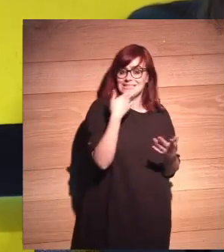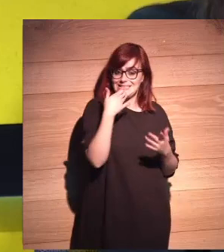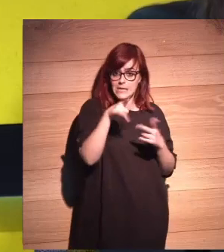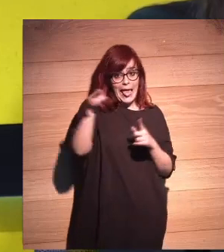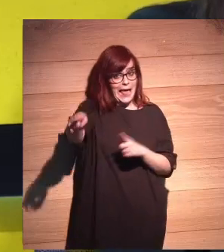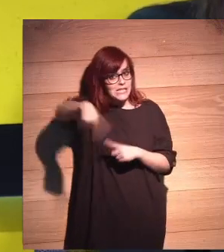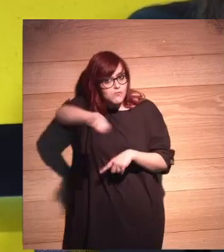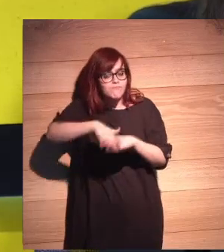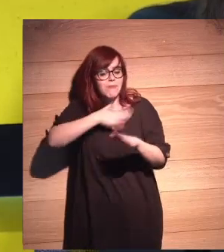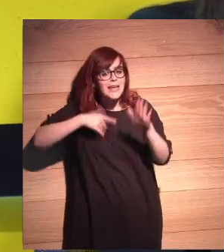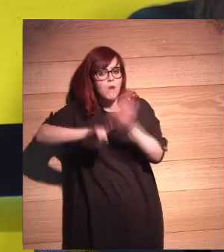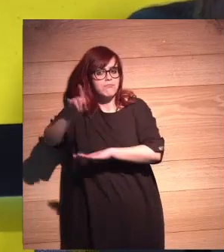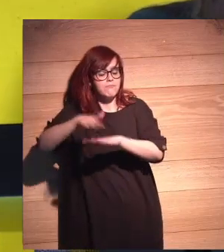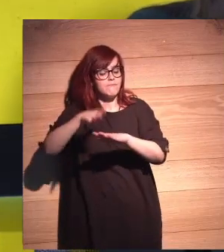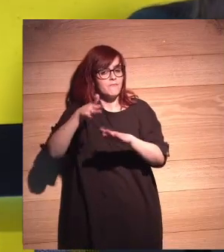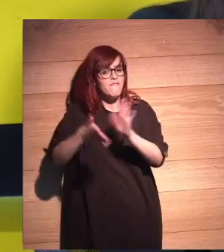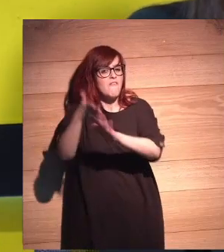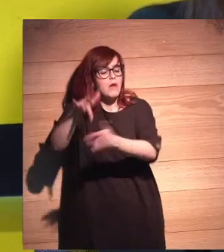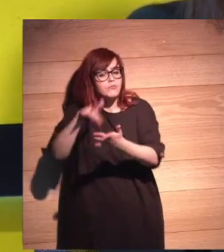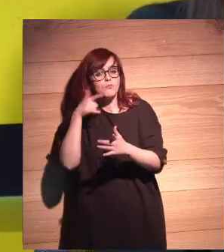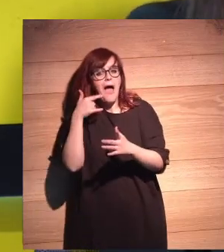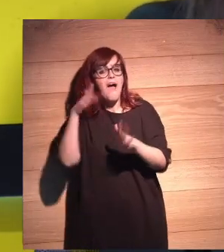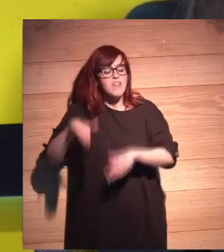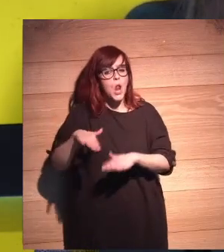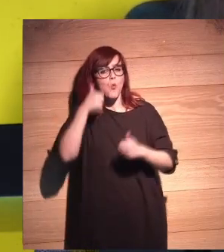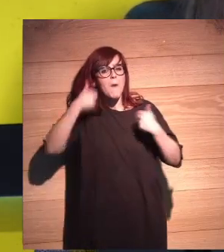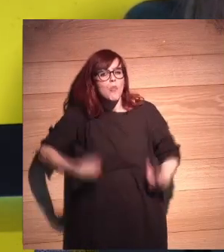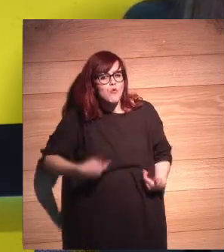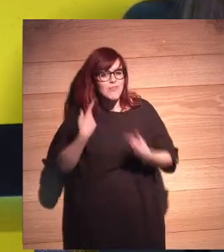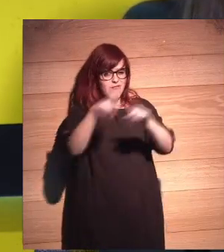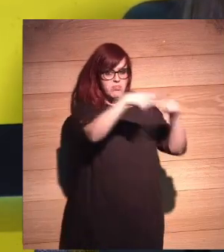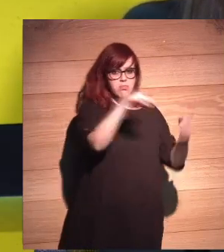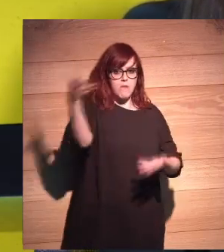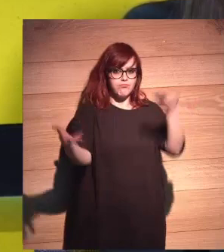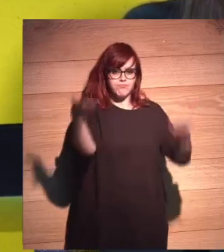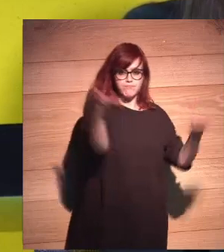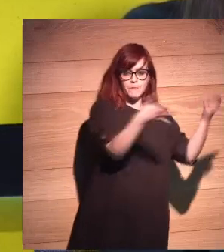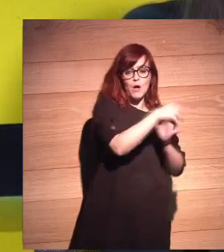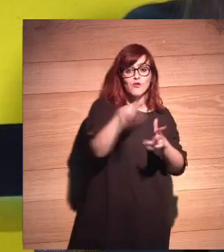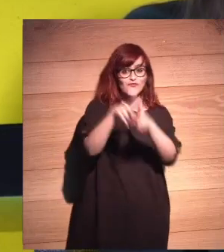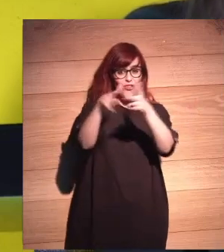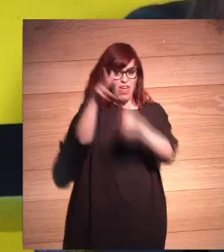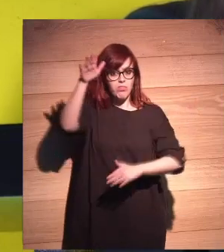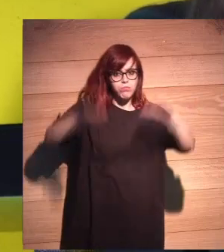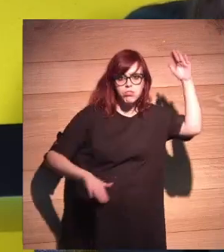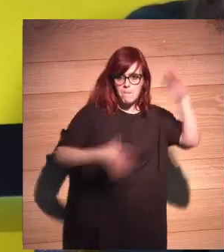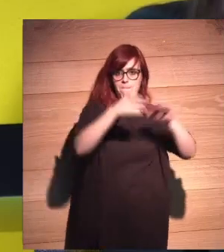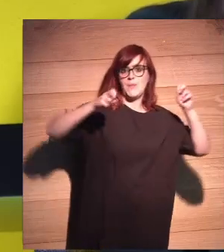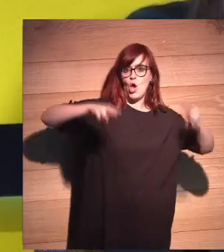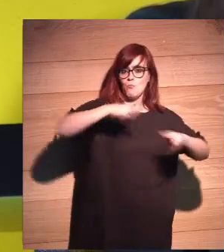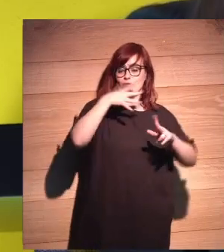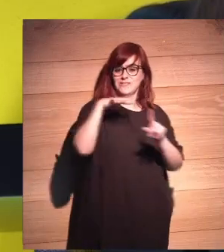esa ideología transhumanista? Va a haber distintas humanidades. Va a haber una fragmentación mayor en